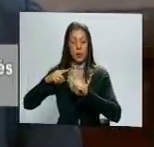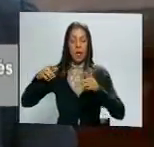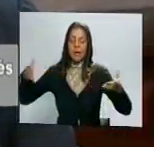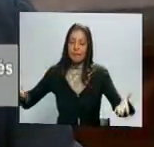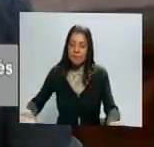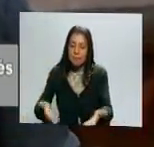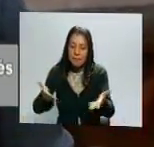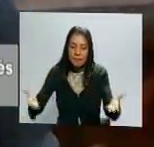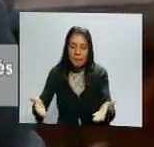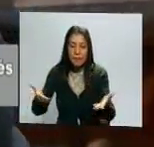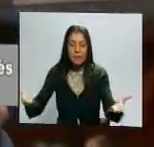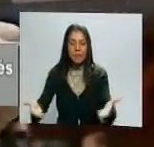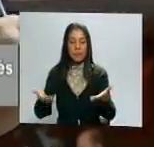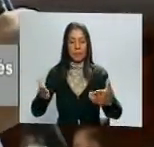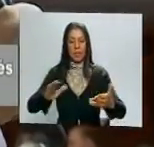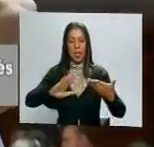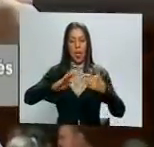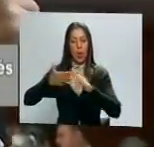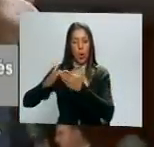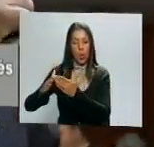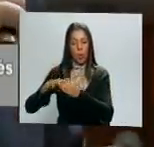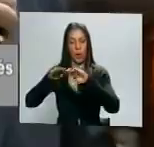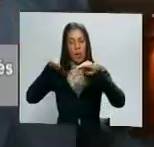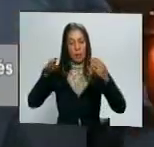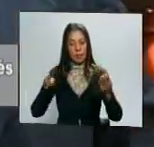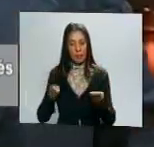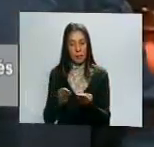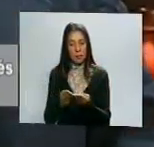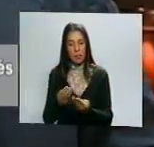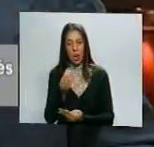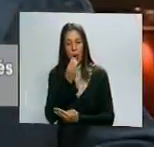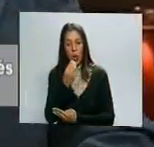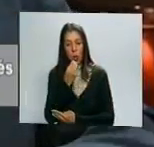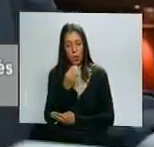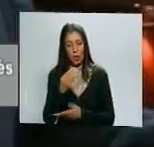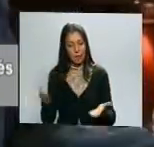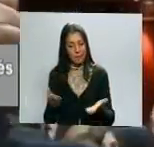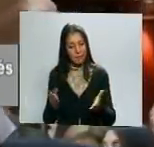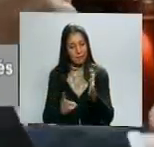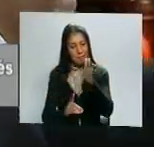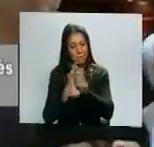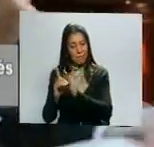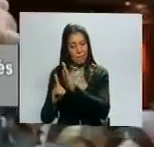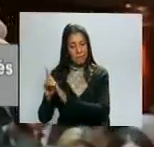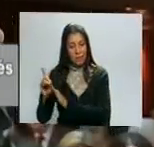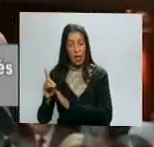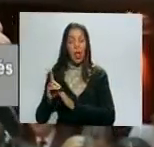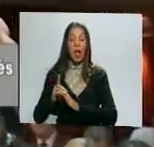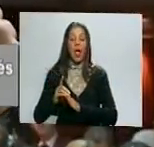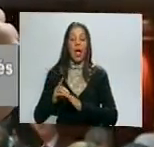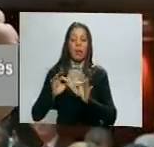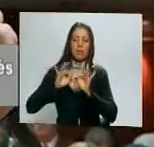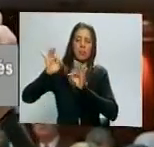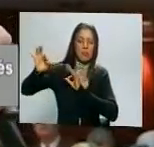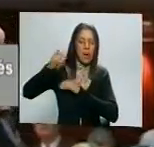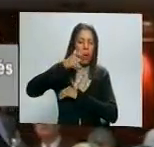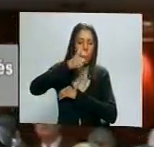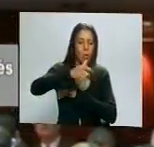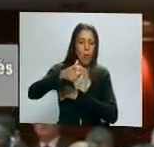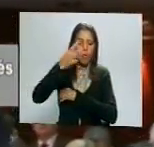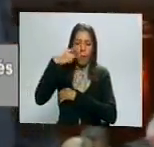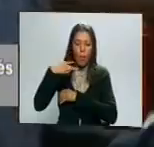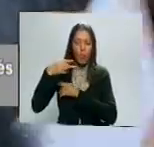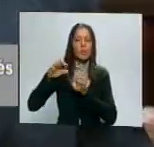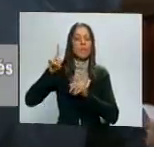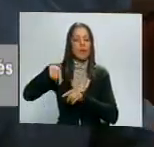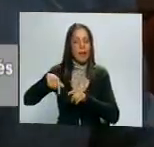aún más, la tarea productiva de los CLAP, tanto en las ciudades como en las zonas rurales.